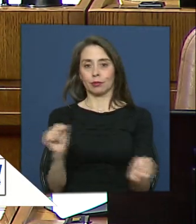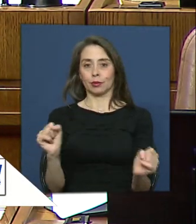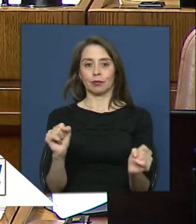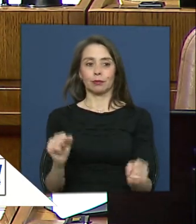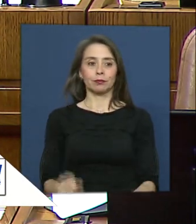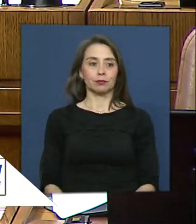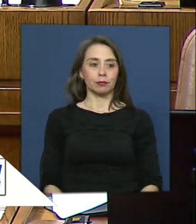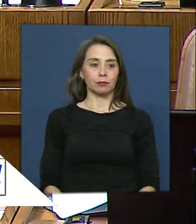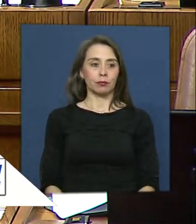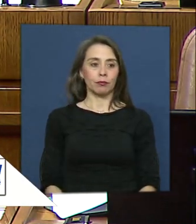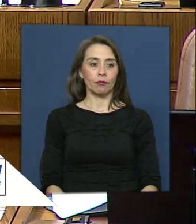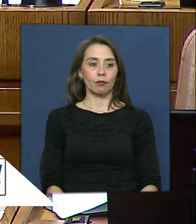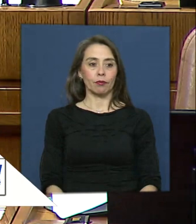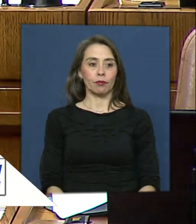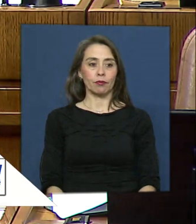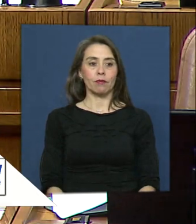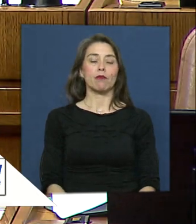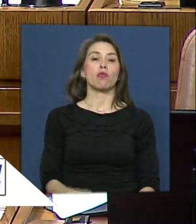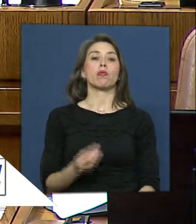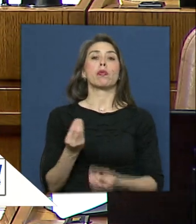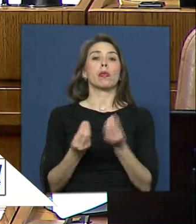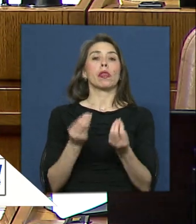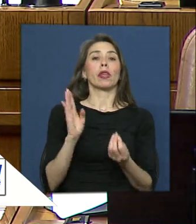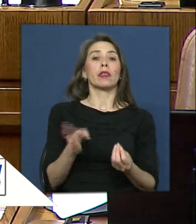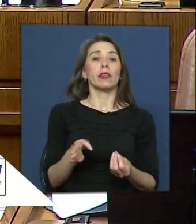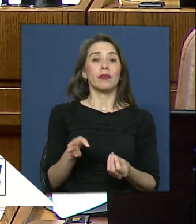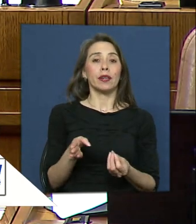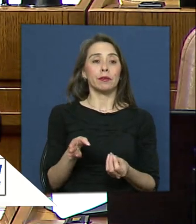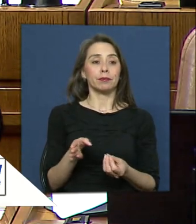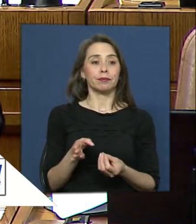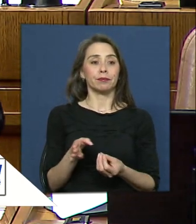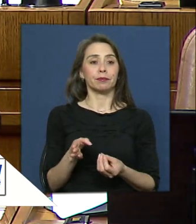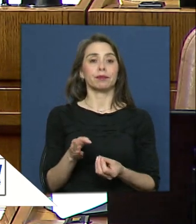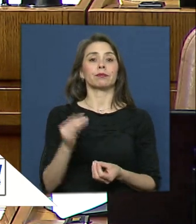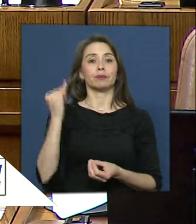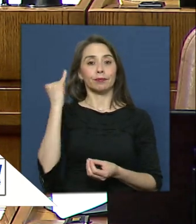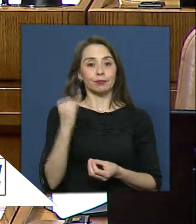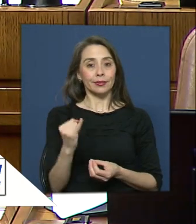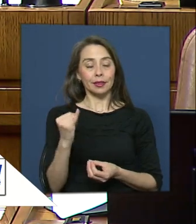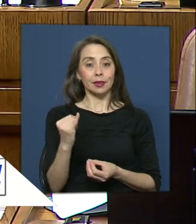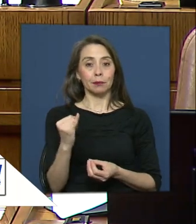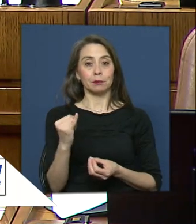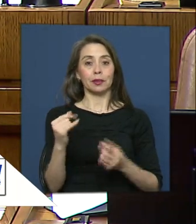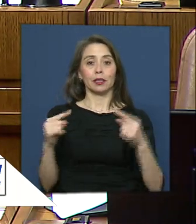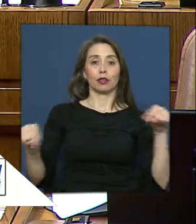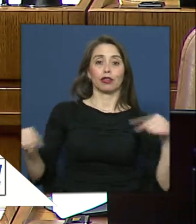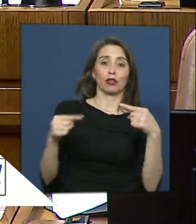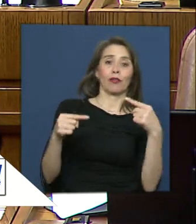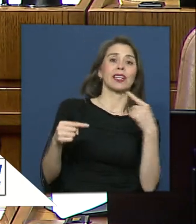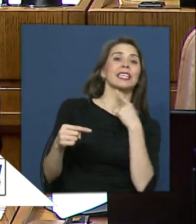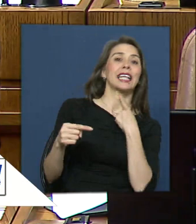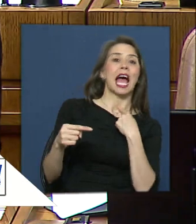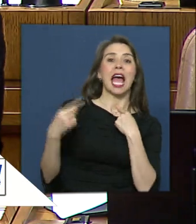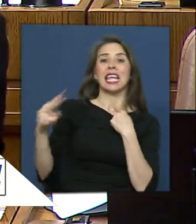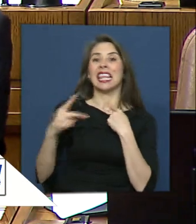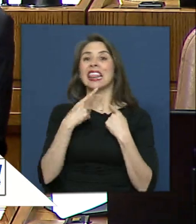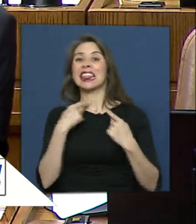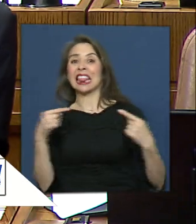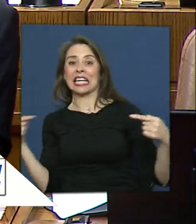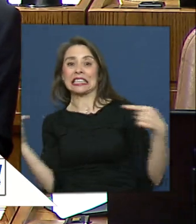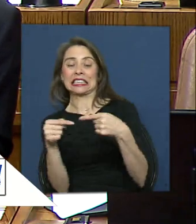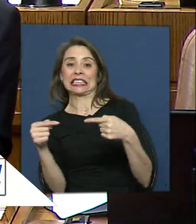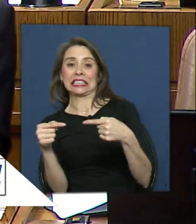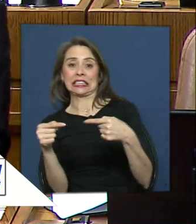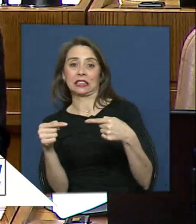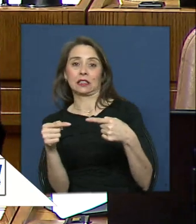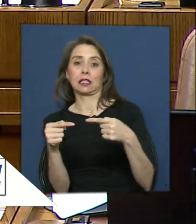así. Lo que debe ocurrir es que siempre cuando hay un conflicto de interés entre las partes, se deba resolver en